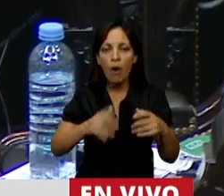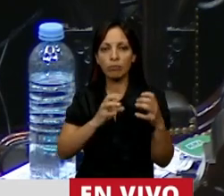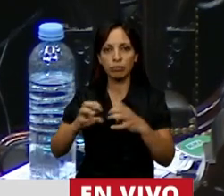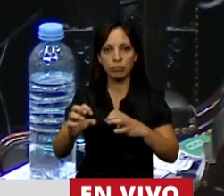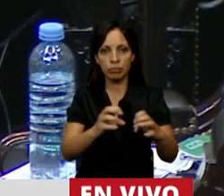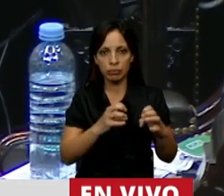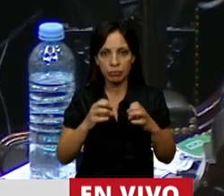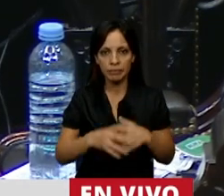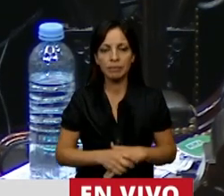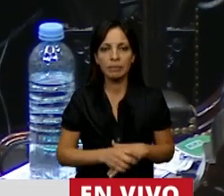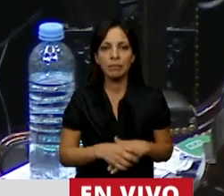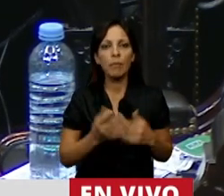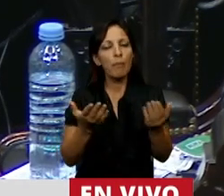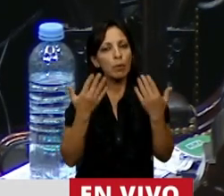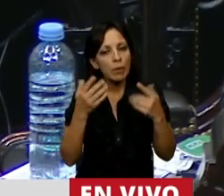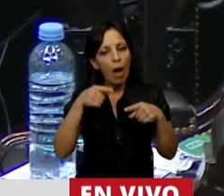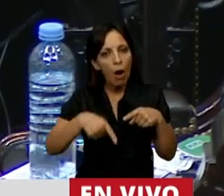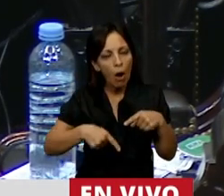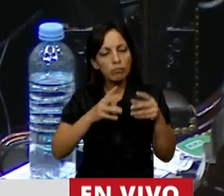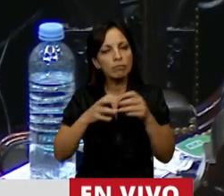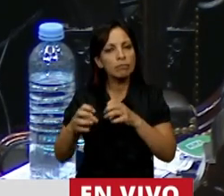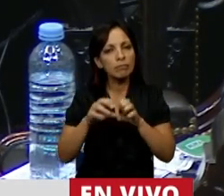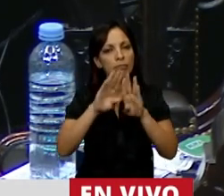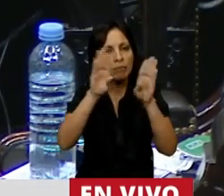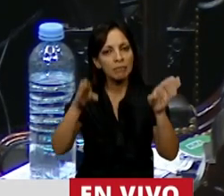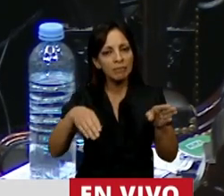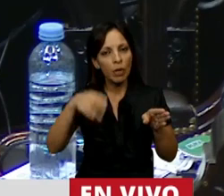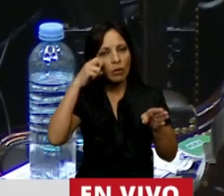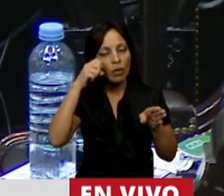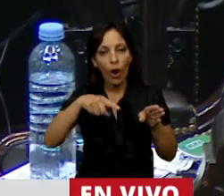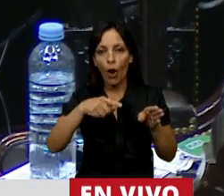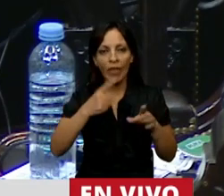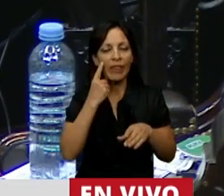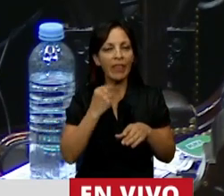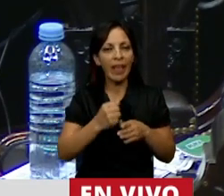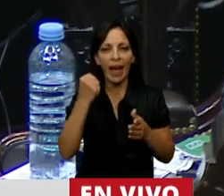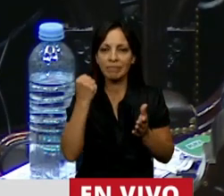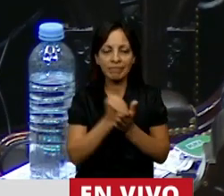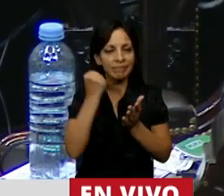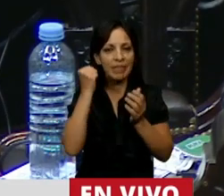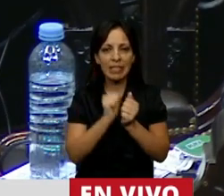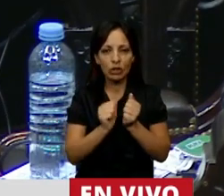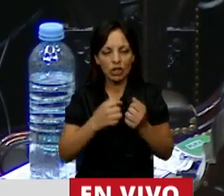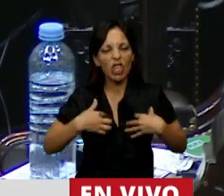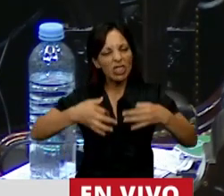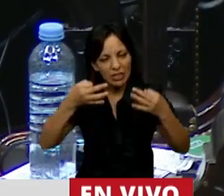en agenda y que hoy estemos tratándolo en esta jornada histórica que estoy convencido que va a terminar con una media